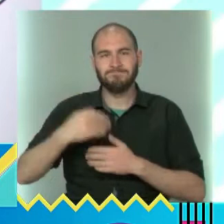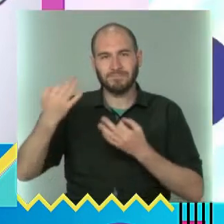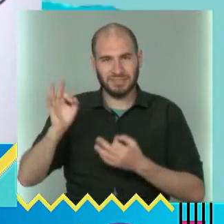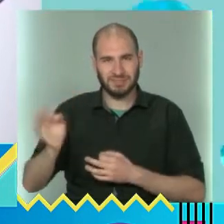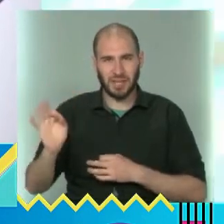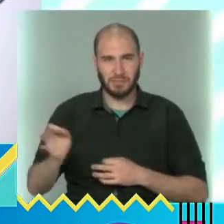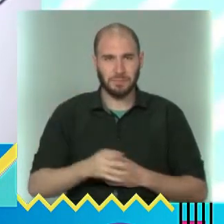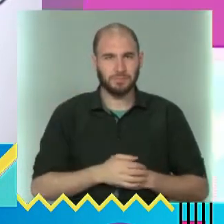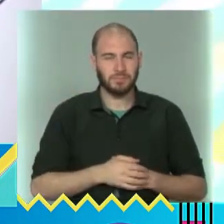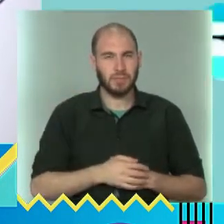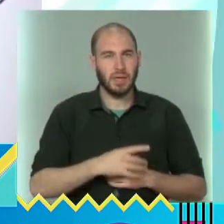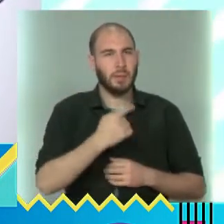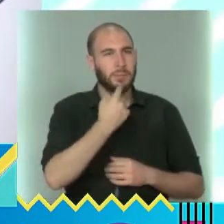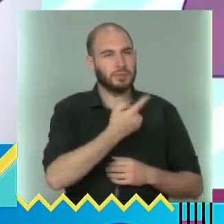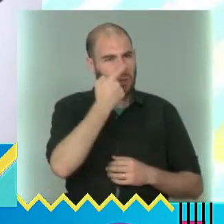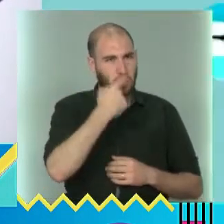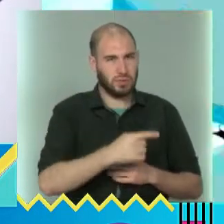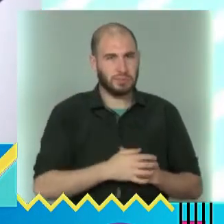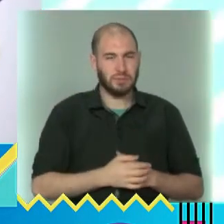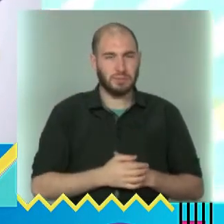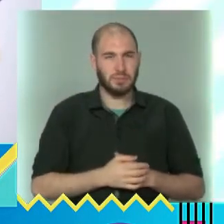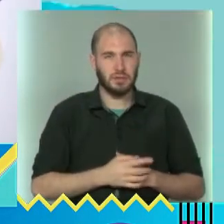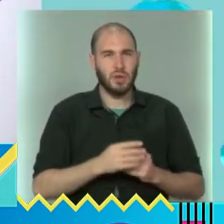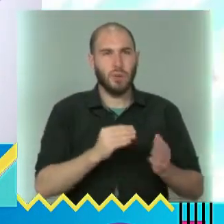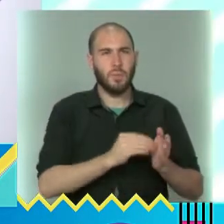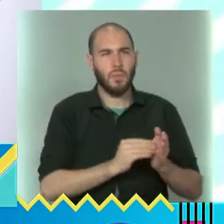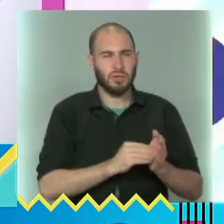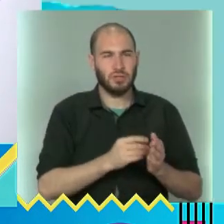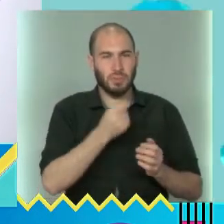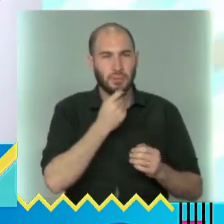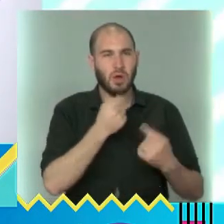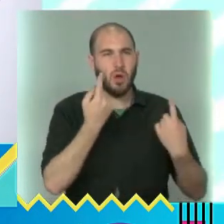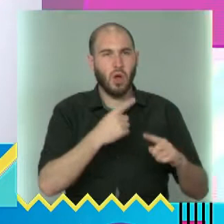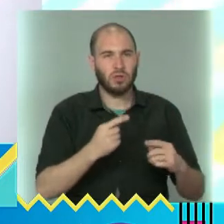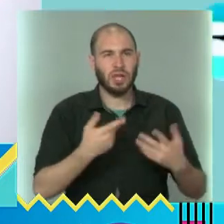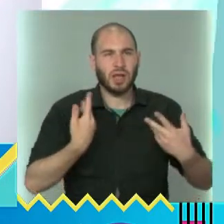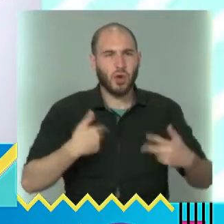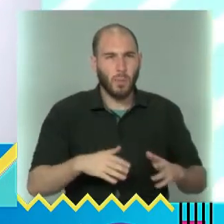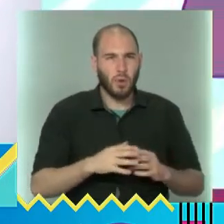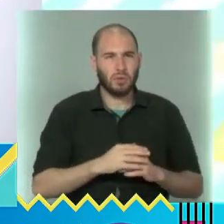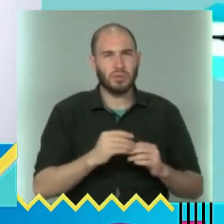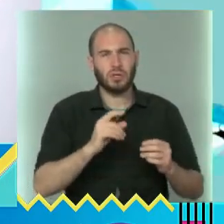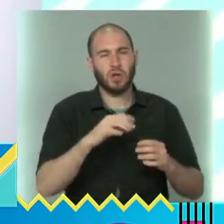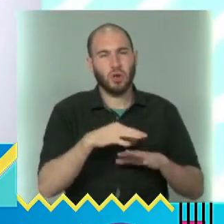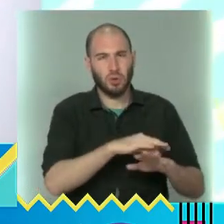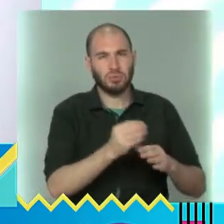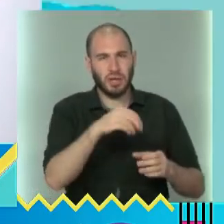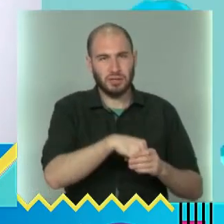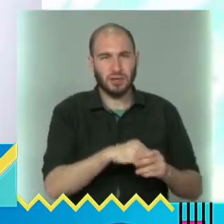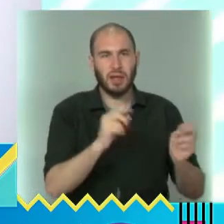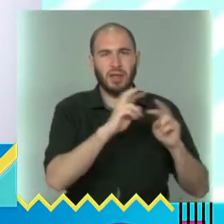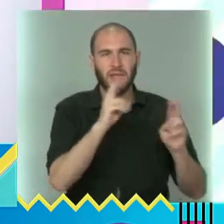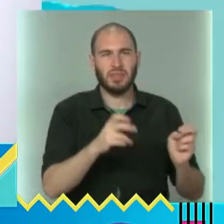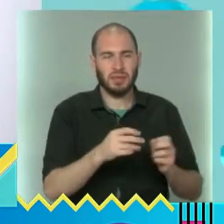tema. Bueno, y una última consulta, Fernando. ¿Algún momento entre las situaciones más comunes que se tratan en el coaching, uno de los temas